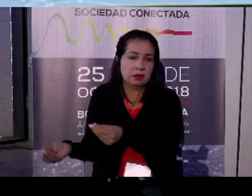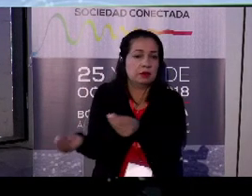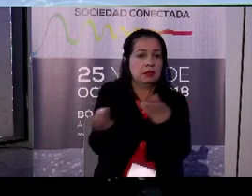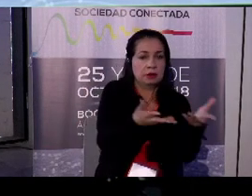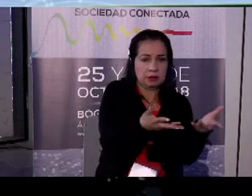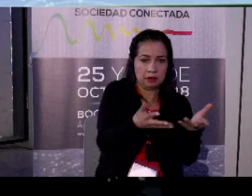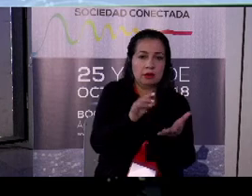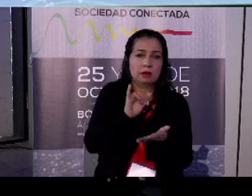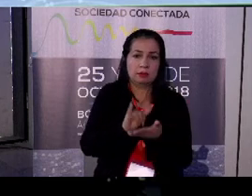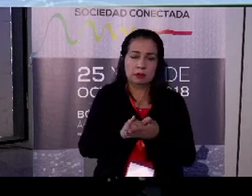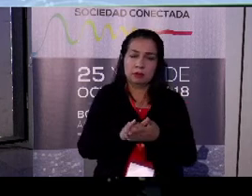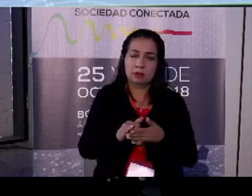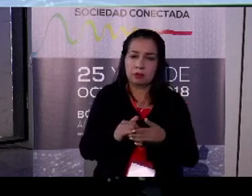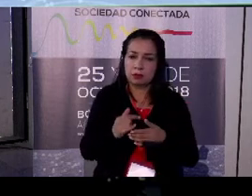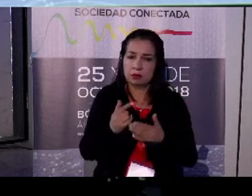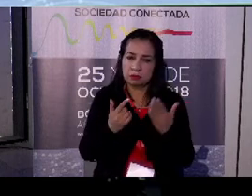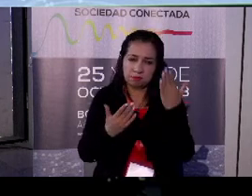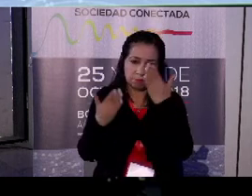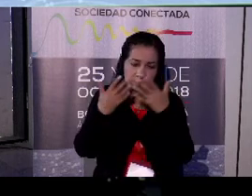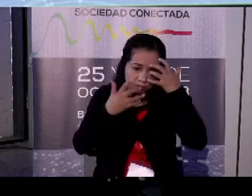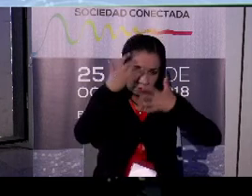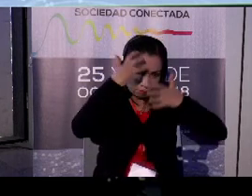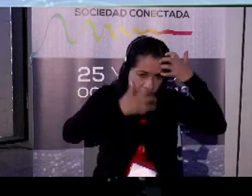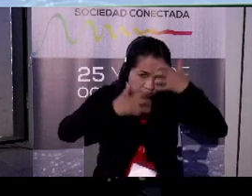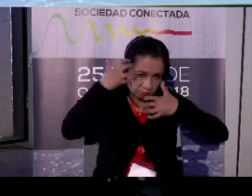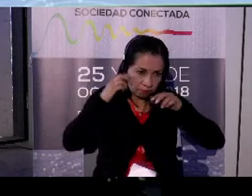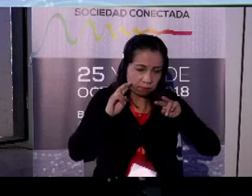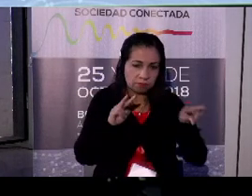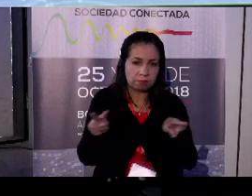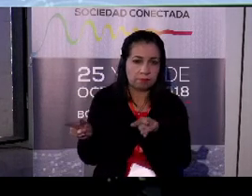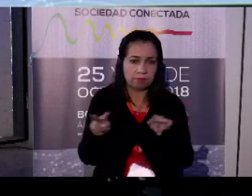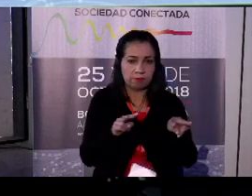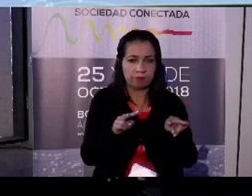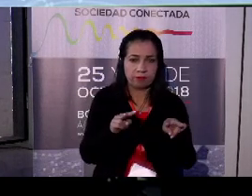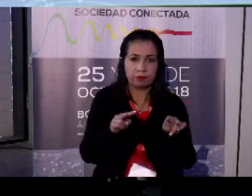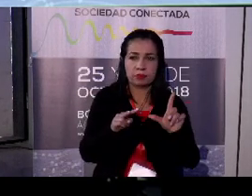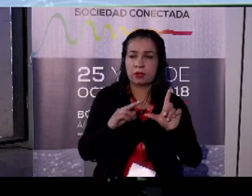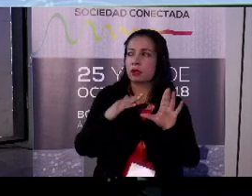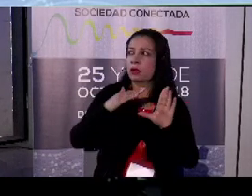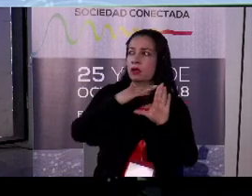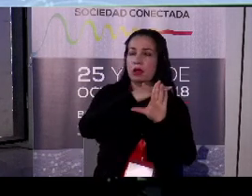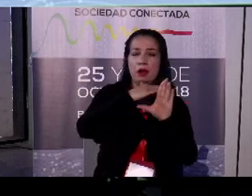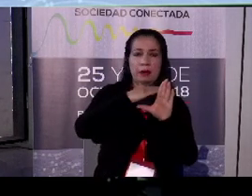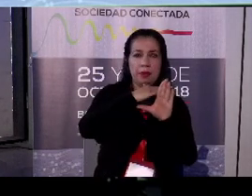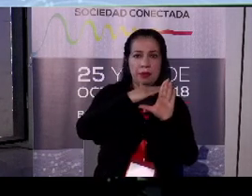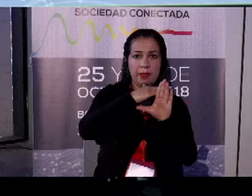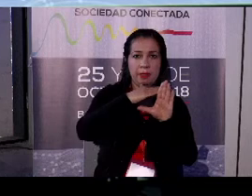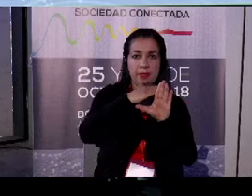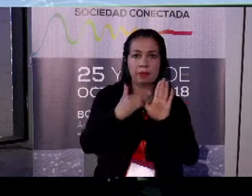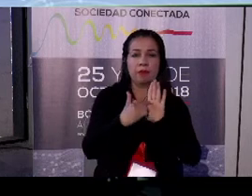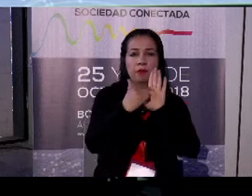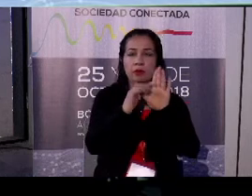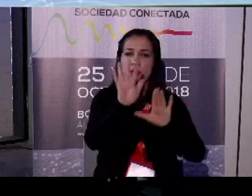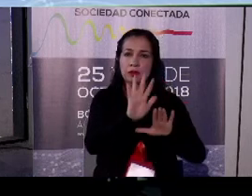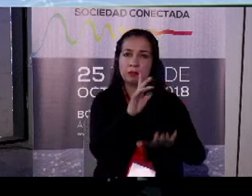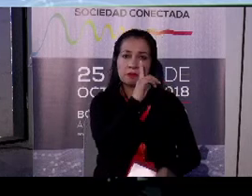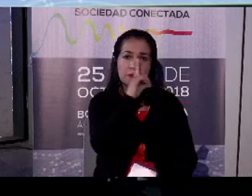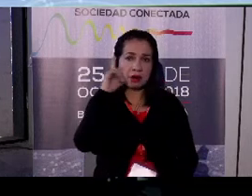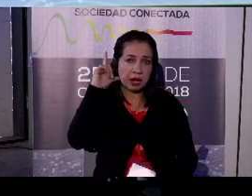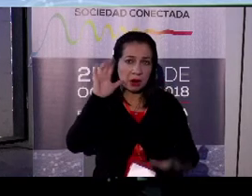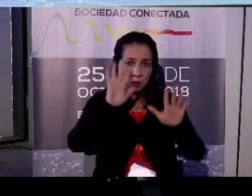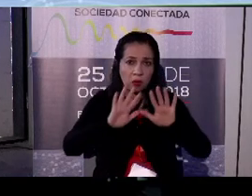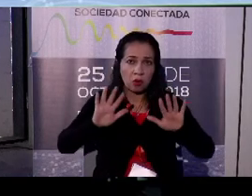otra Hay algo aquí en la mitad que es un espacio blanco No no es un espacio blanco no es un White